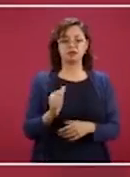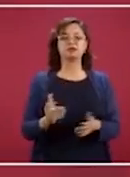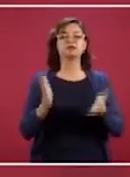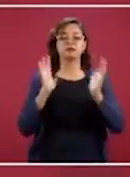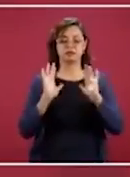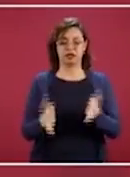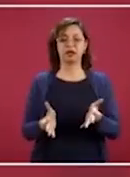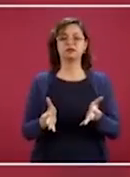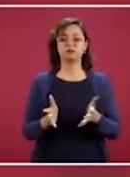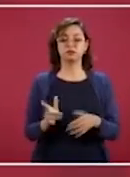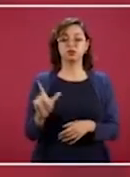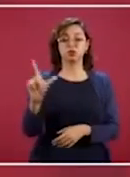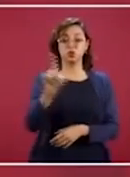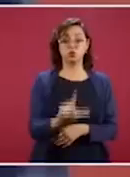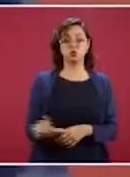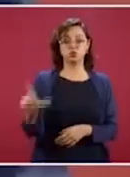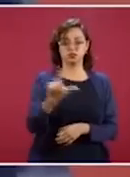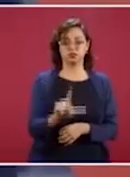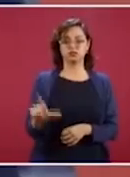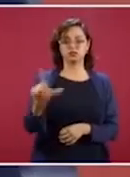vamos a hacer los lunes